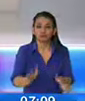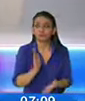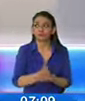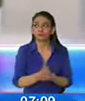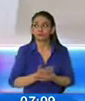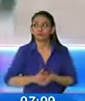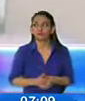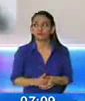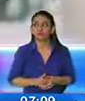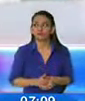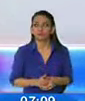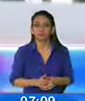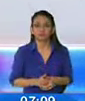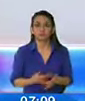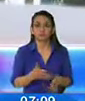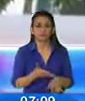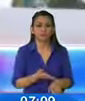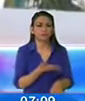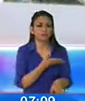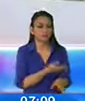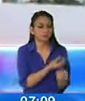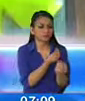escuchado desgarradoras historias,